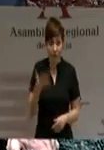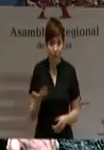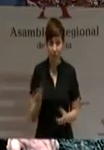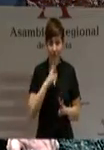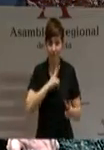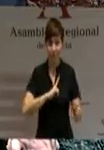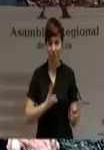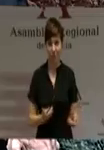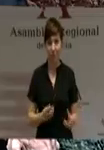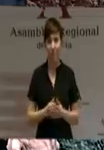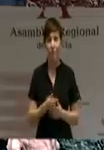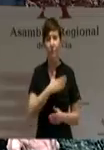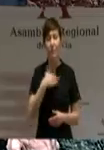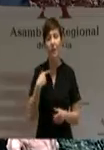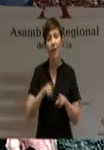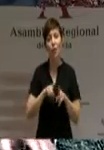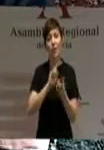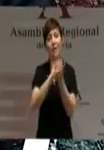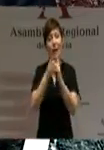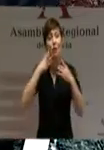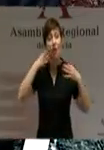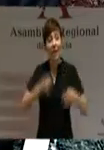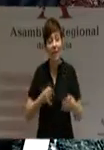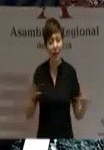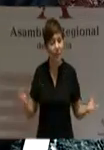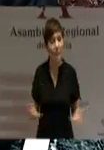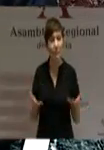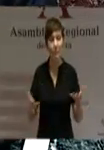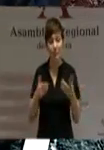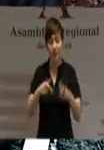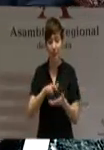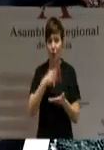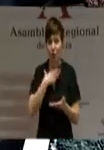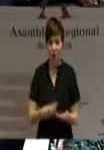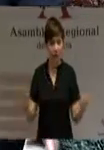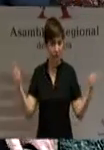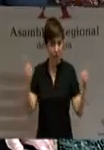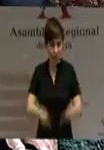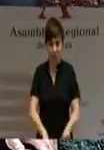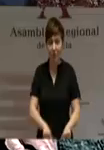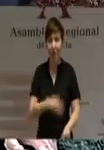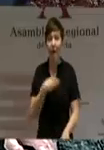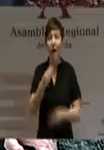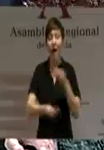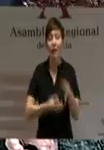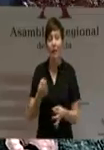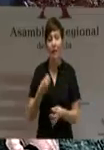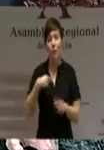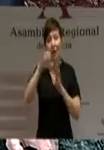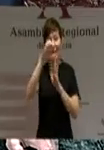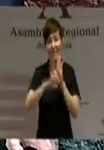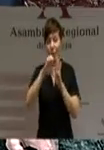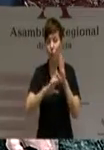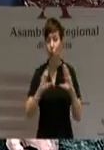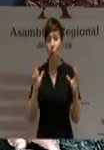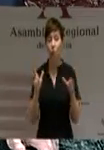queremos ciertamente impulsar un cambio real en esta alicaída región, debería proceder a modificar de urgencia el Estatuto de